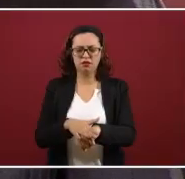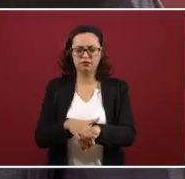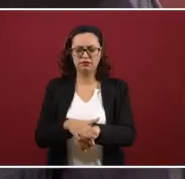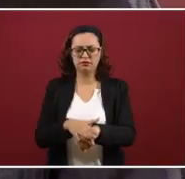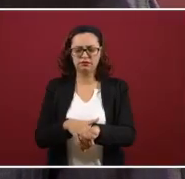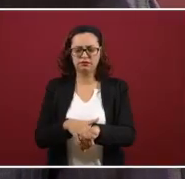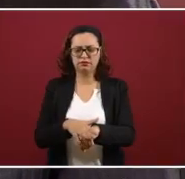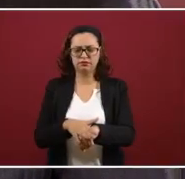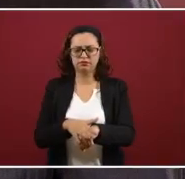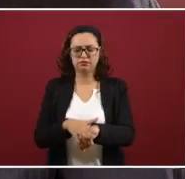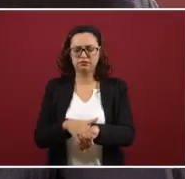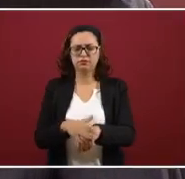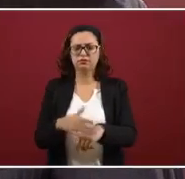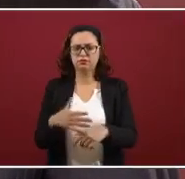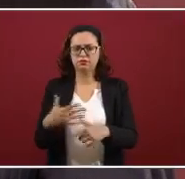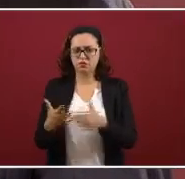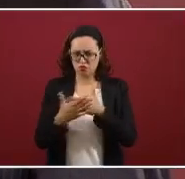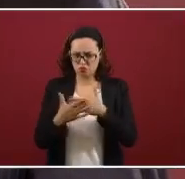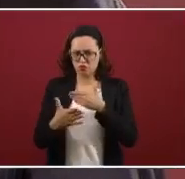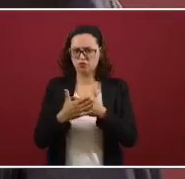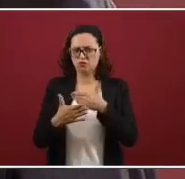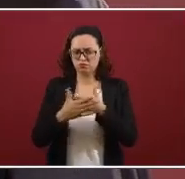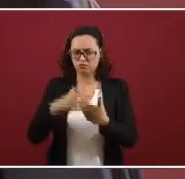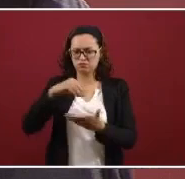me voy a reunir